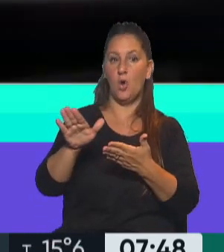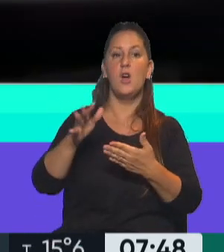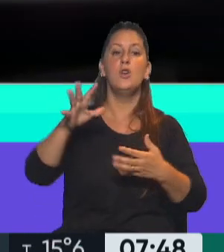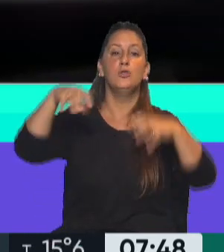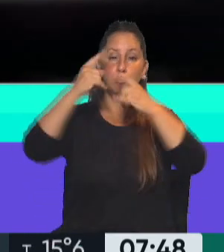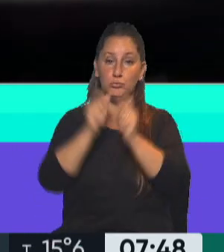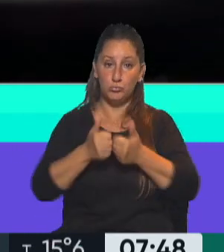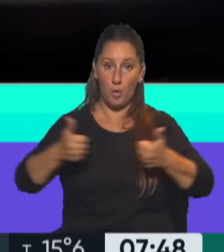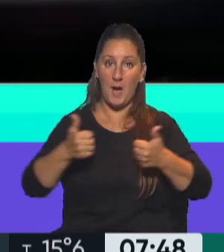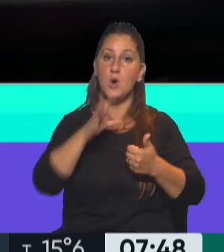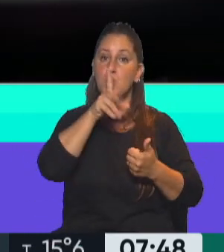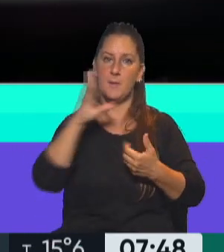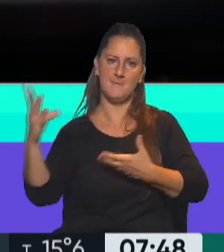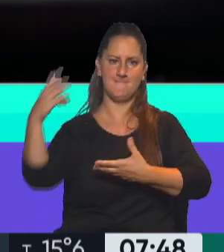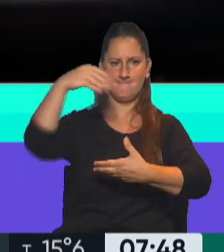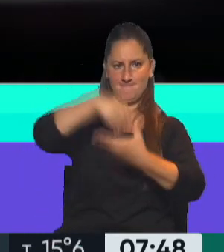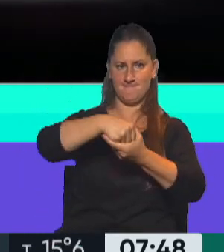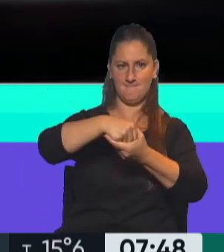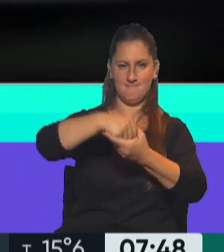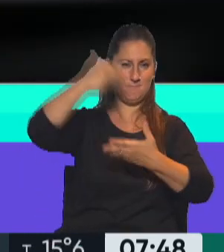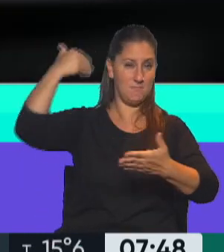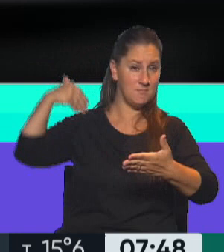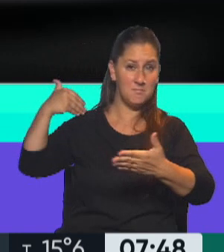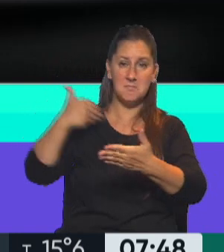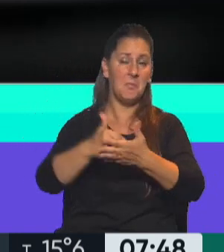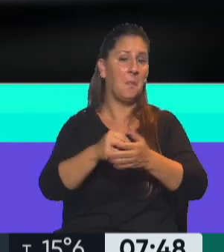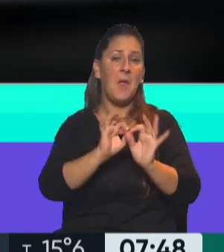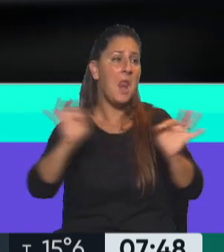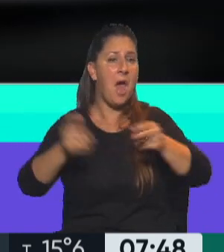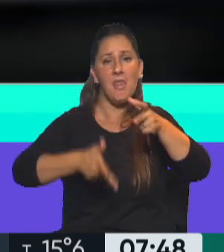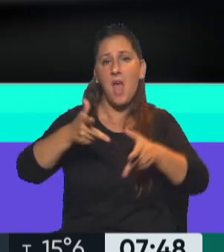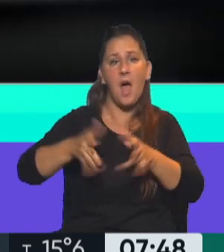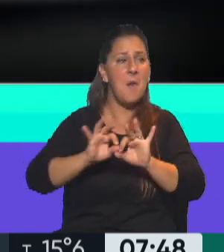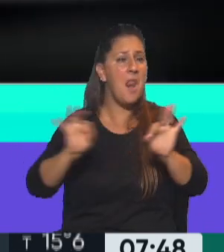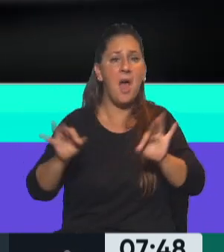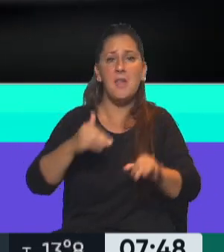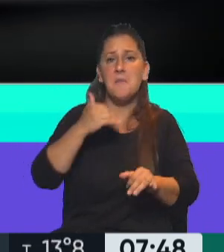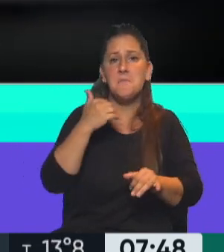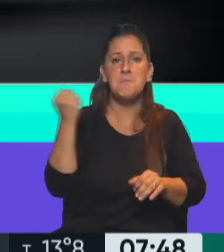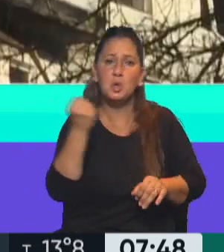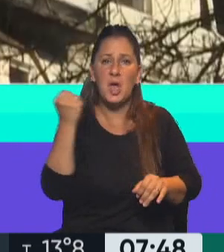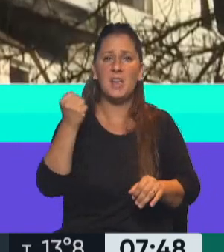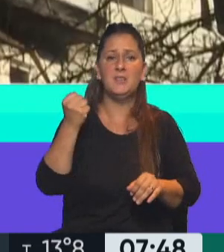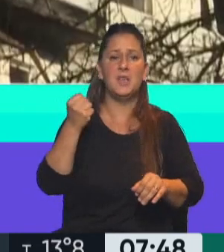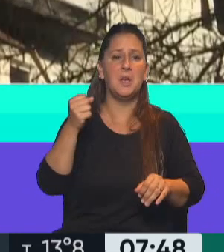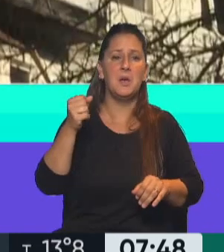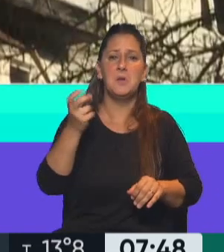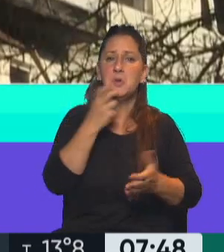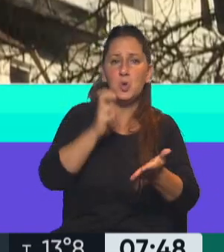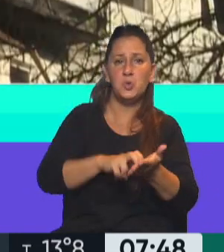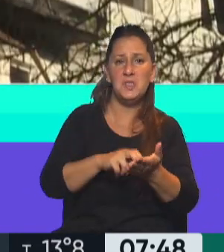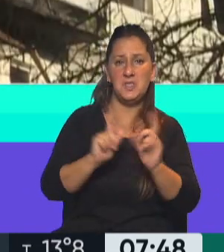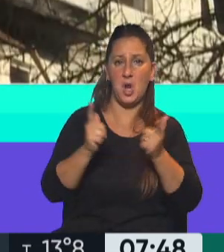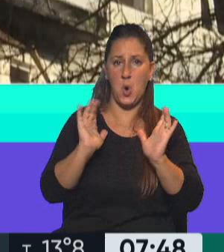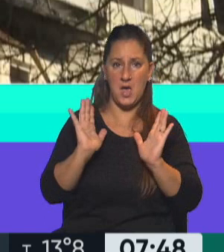tenían que intervenir. Desde ahí están las tropas rusas y a nadie le importa, nadie escucha en las noticias porque las tropas, y nadie quiere unir esta